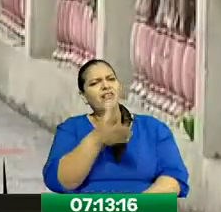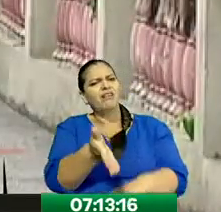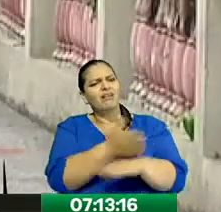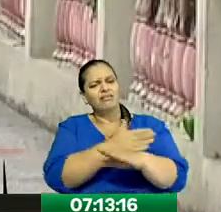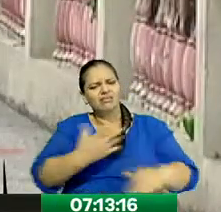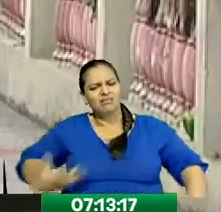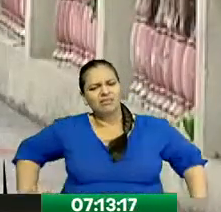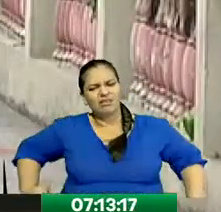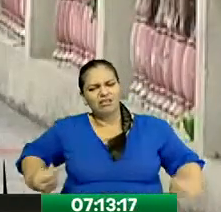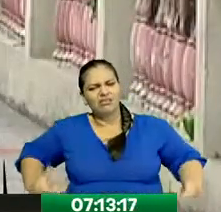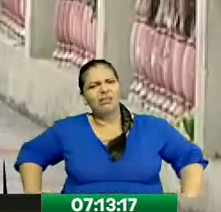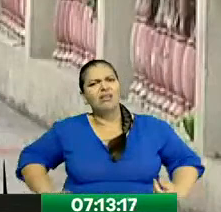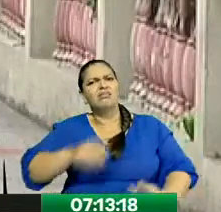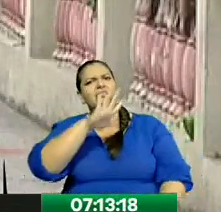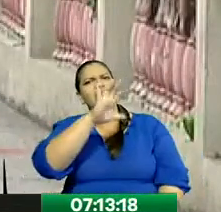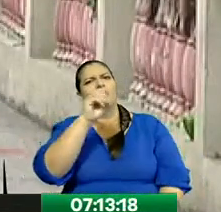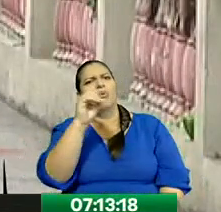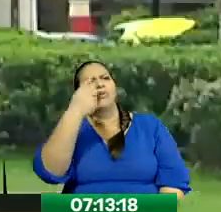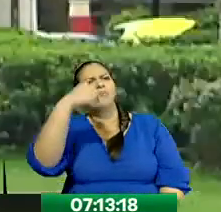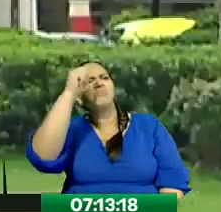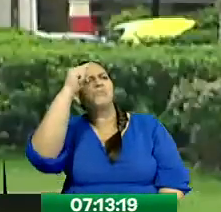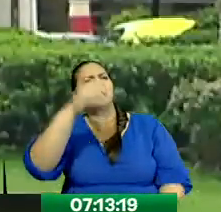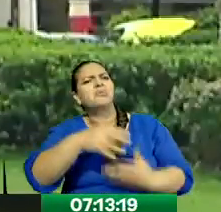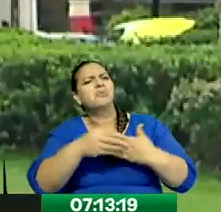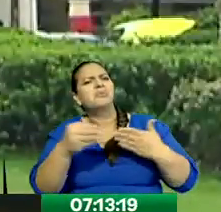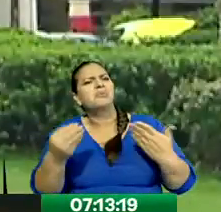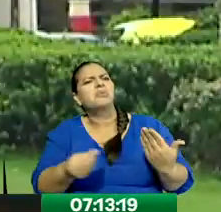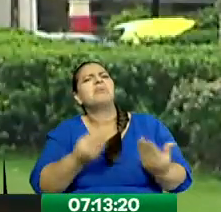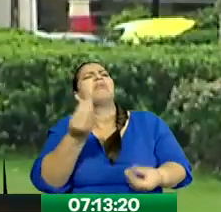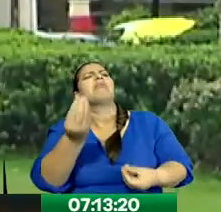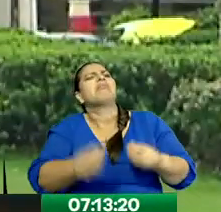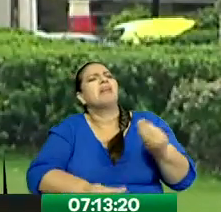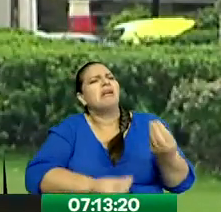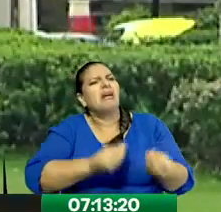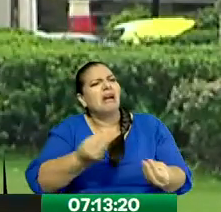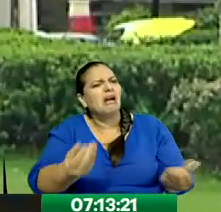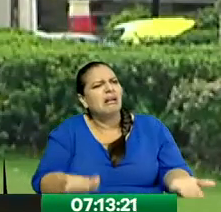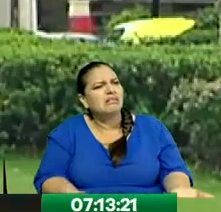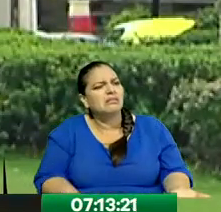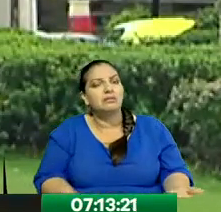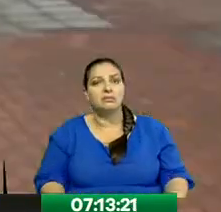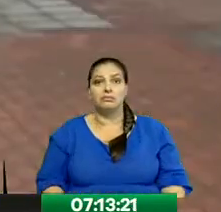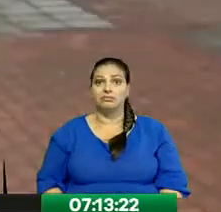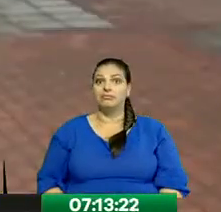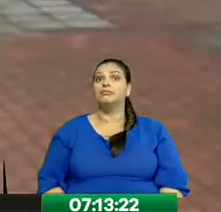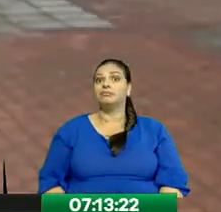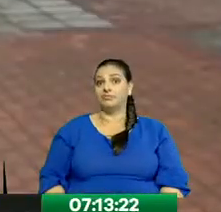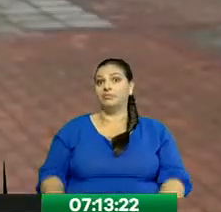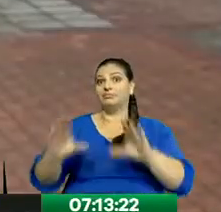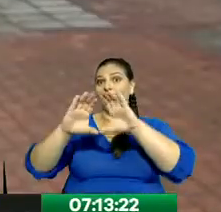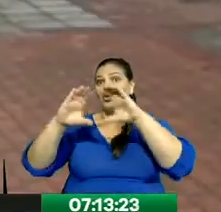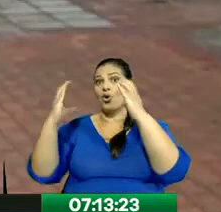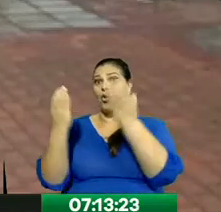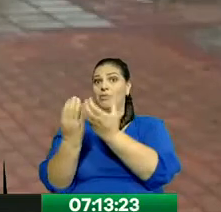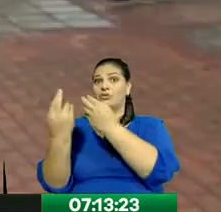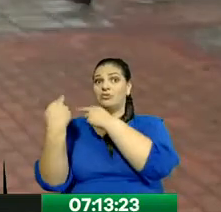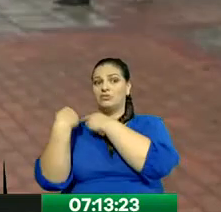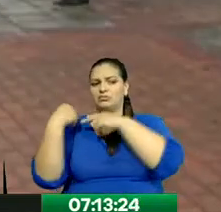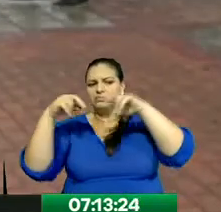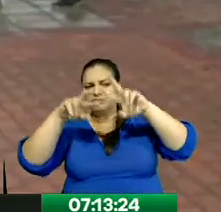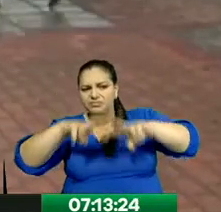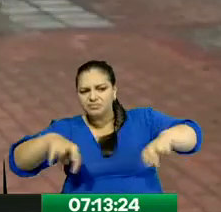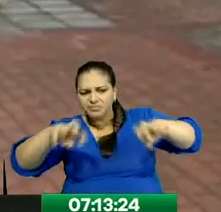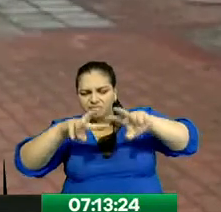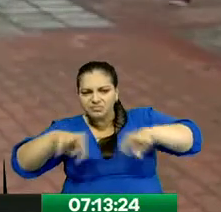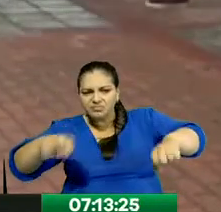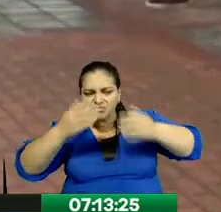el 1% del valor adelantado. Así, la intervención que tenía como objetivo acabar con la violencia grave dentro de la